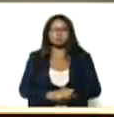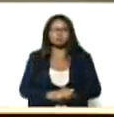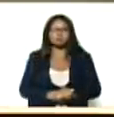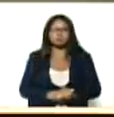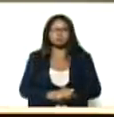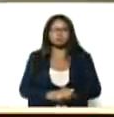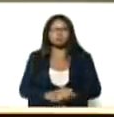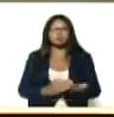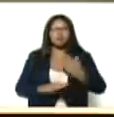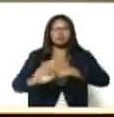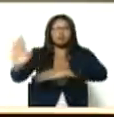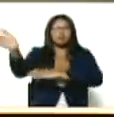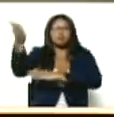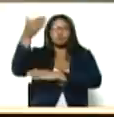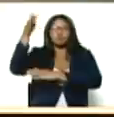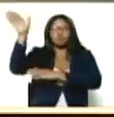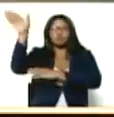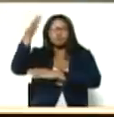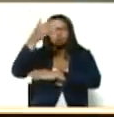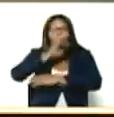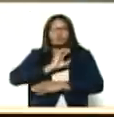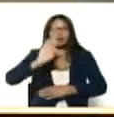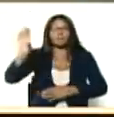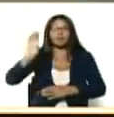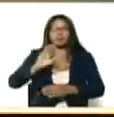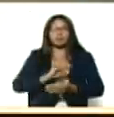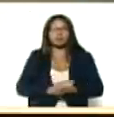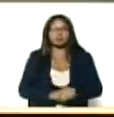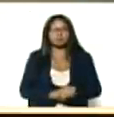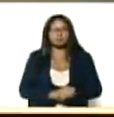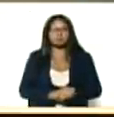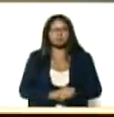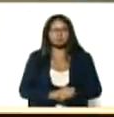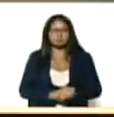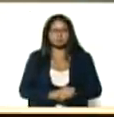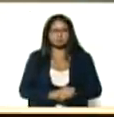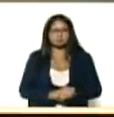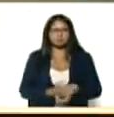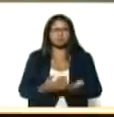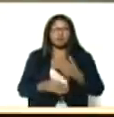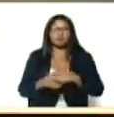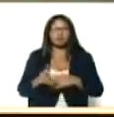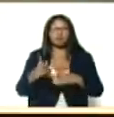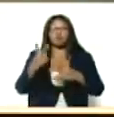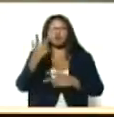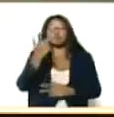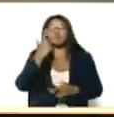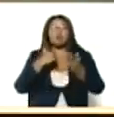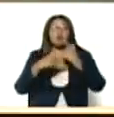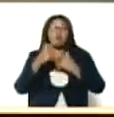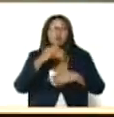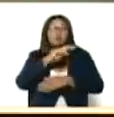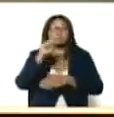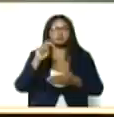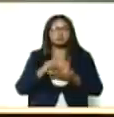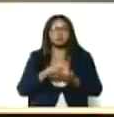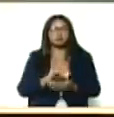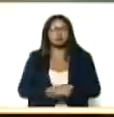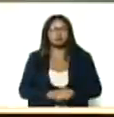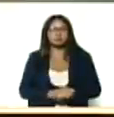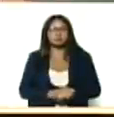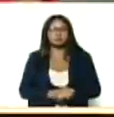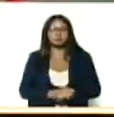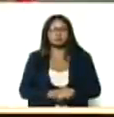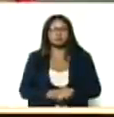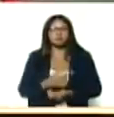llevando la bandera de la patria, llevando el tricolor nacional, porque sé